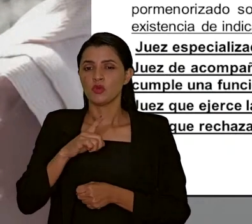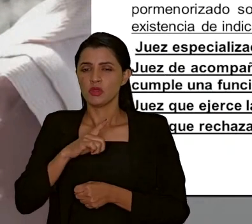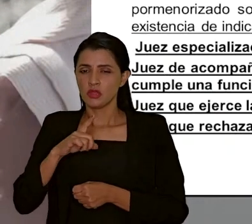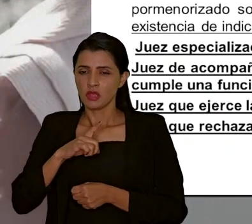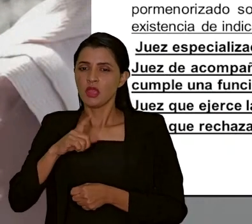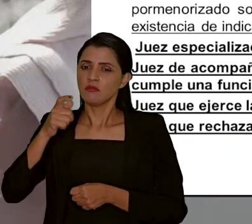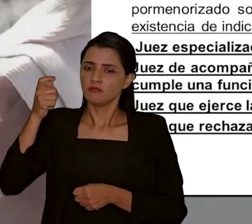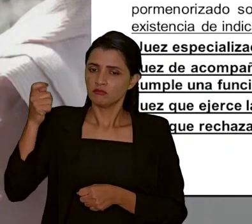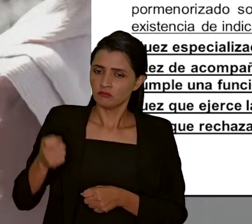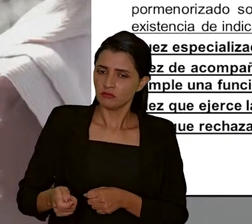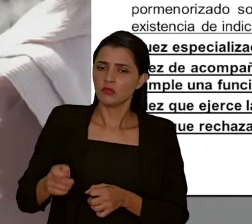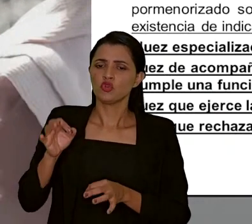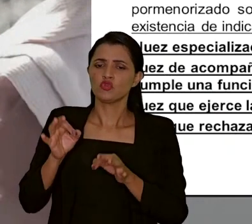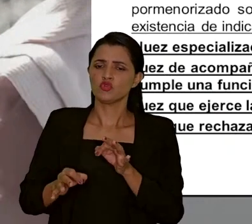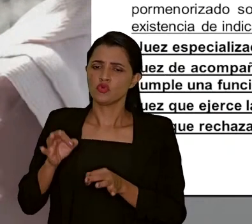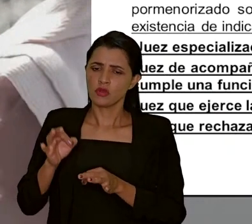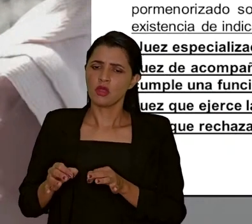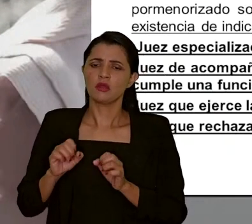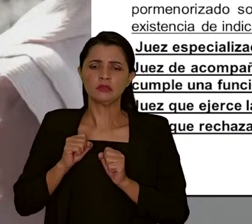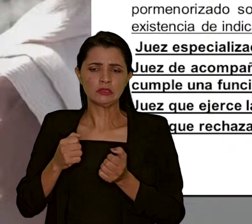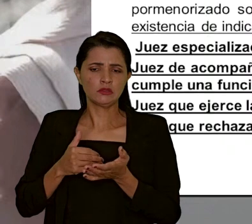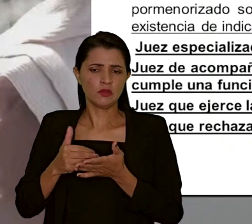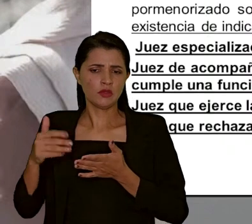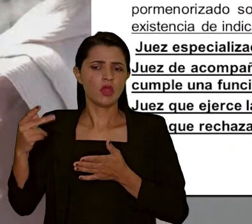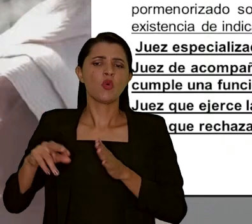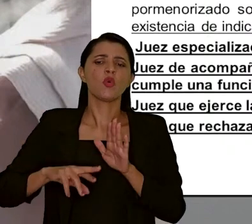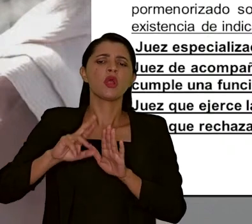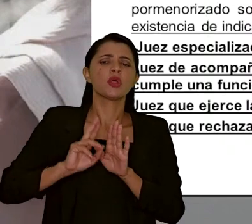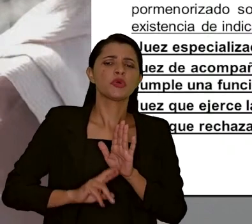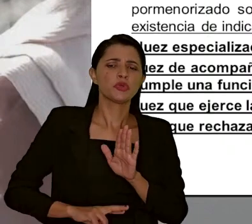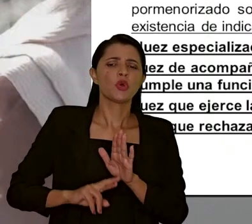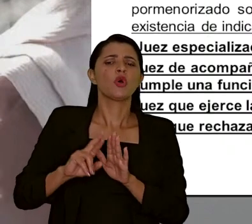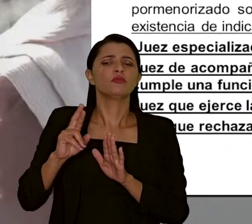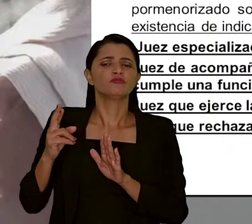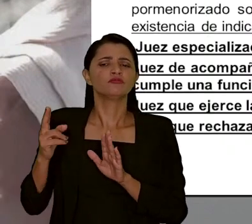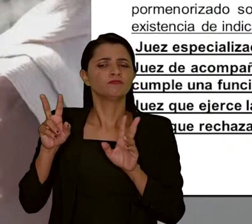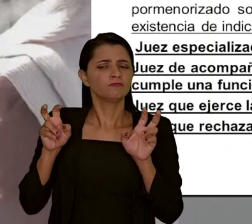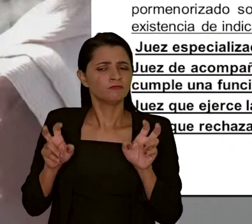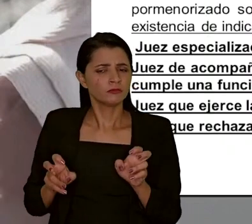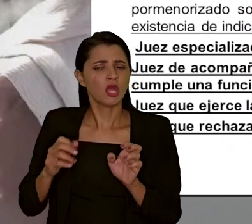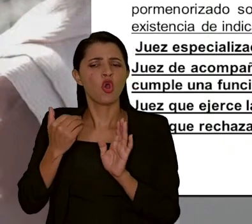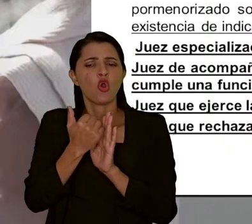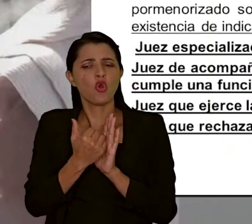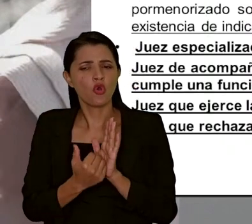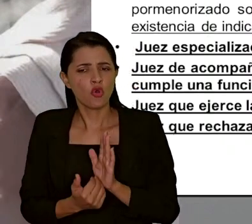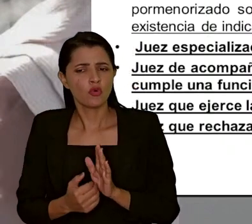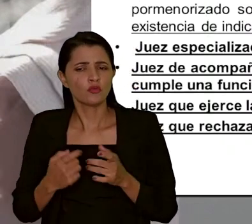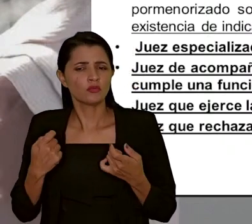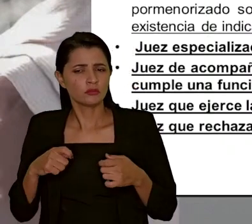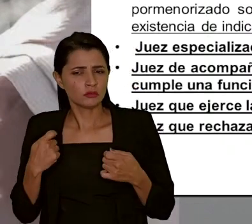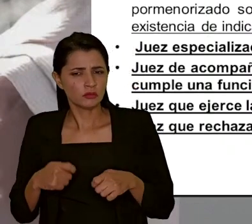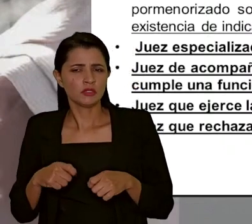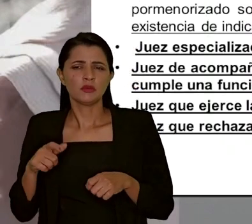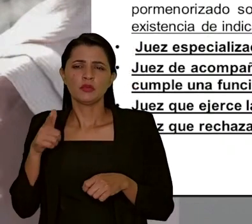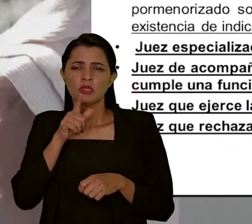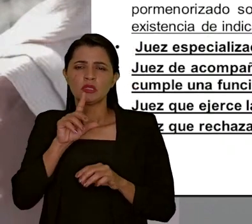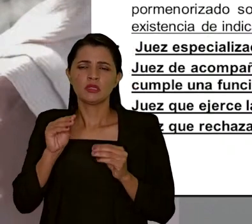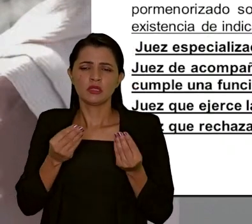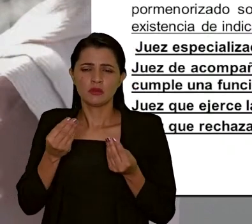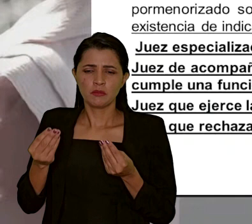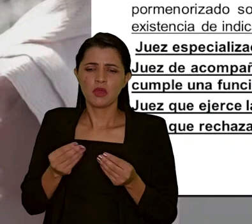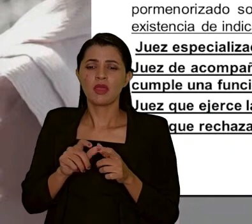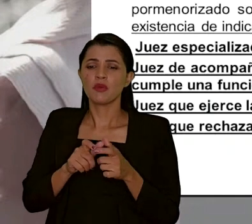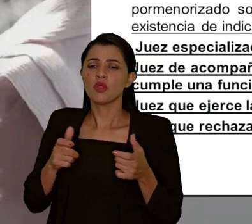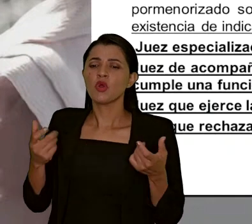de iniciativa probatoria, que se traduce en la orden de realizar un informe psicológico pormenorizado sobre